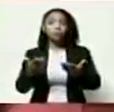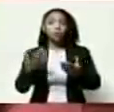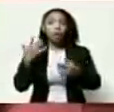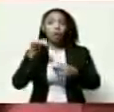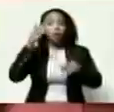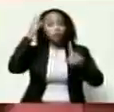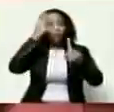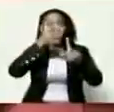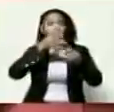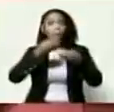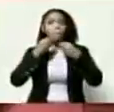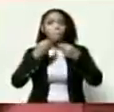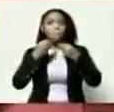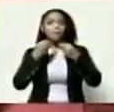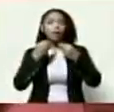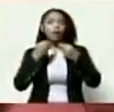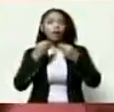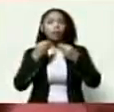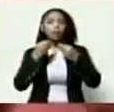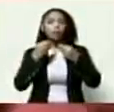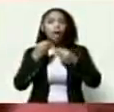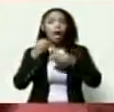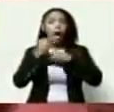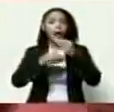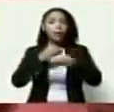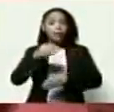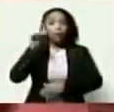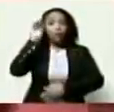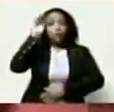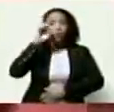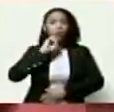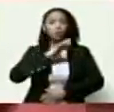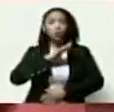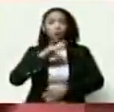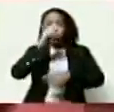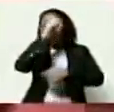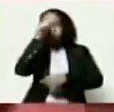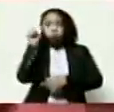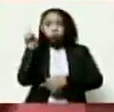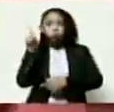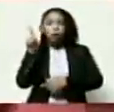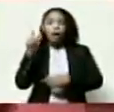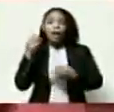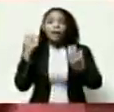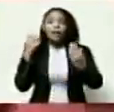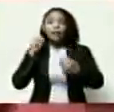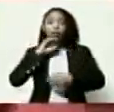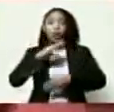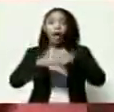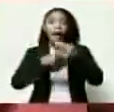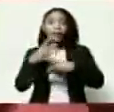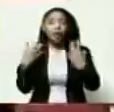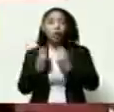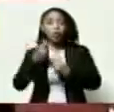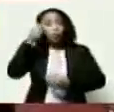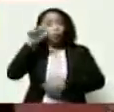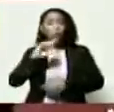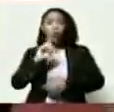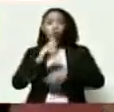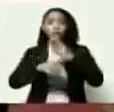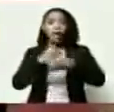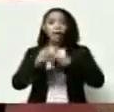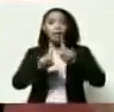formado para hacer historia, el Partido Socialista Unido de Venezuela. Y la historia se hace con el pueblo, no se hace lejos del